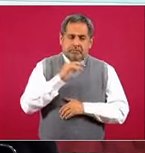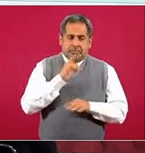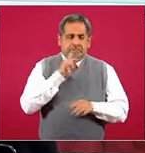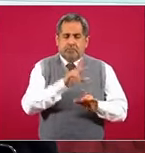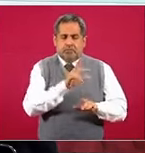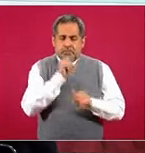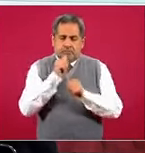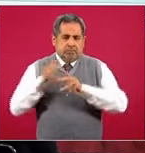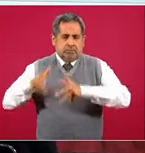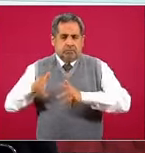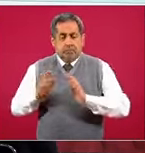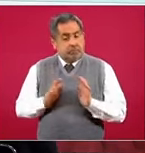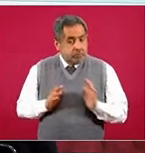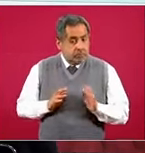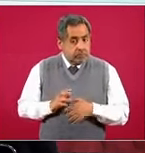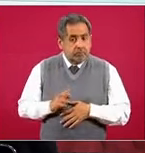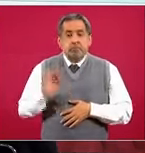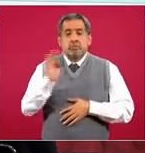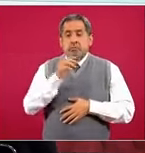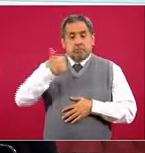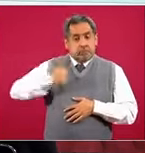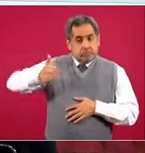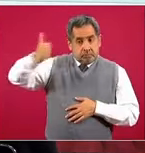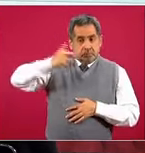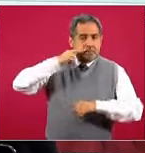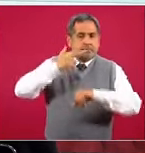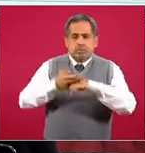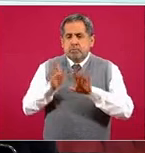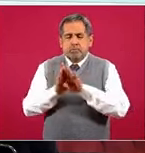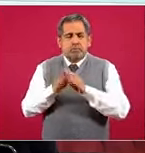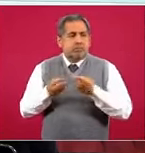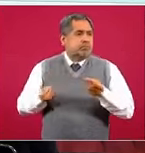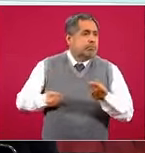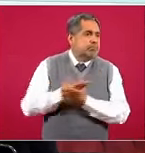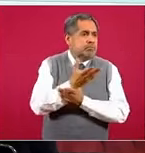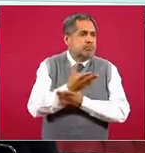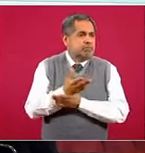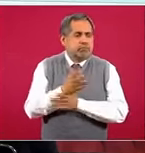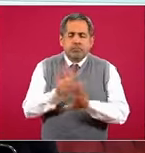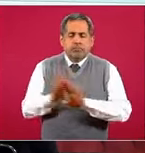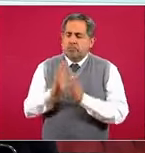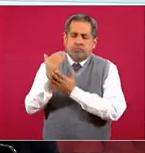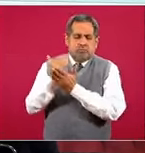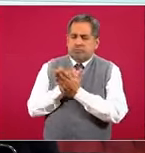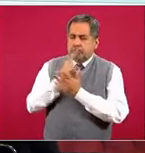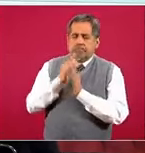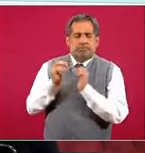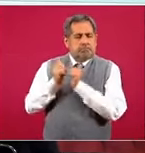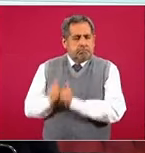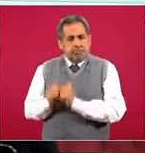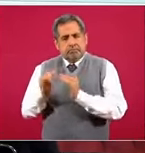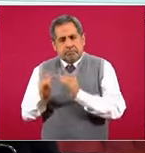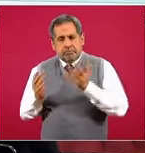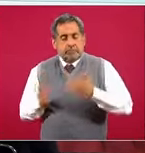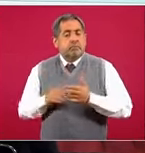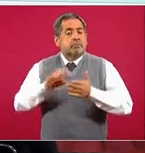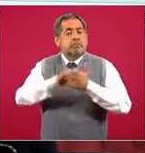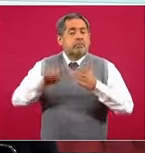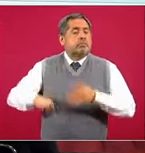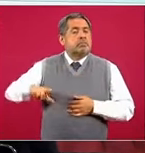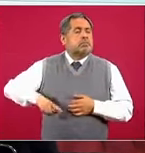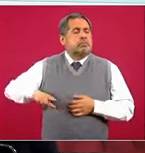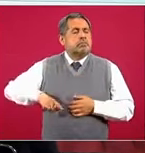mejorar las actividades de mitigación de acuerdo con su análisis local. Por ejemplo, el